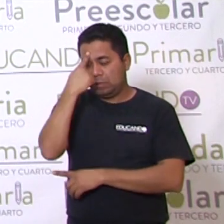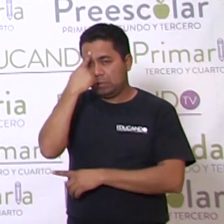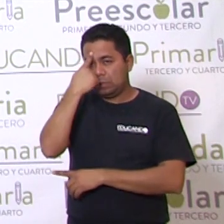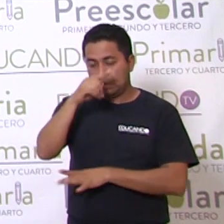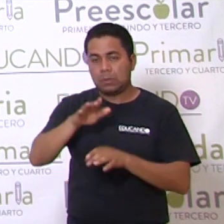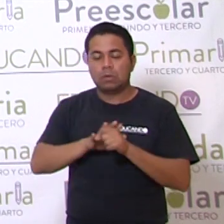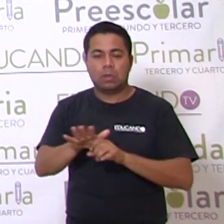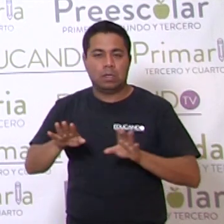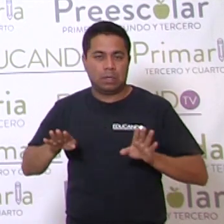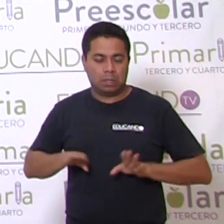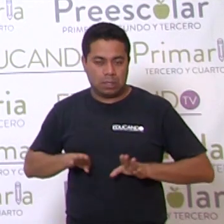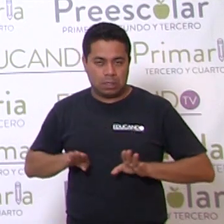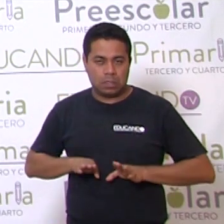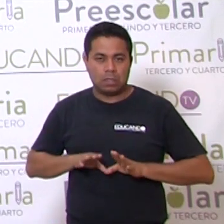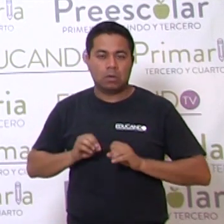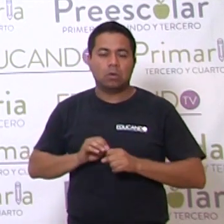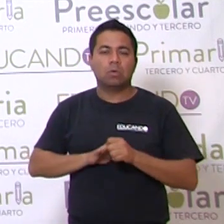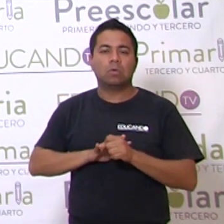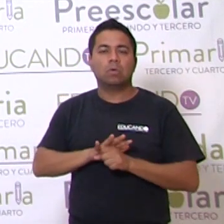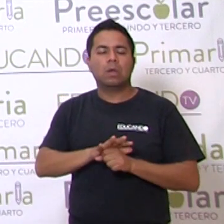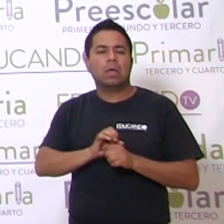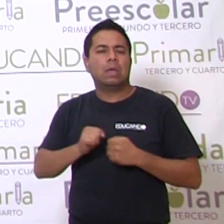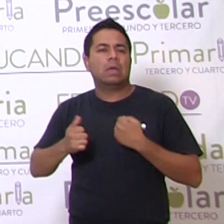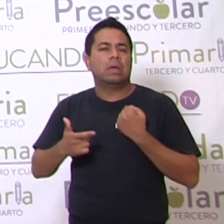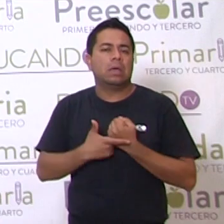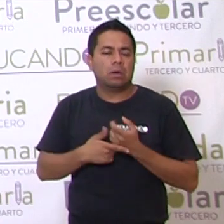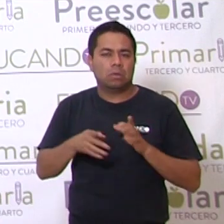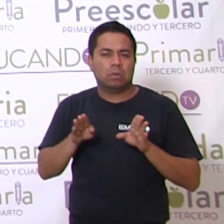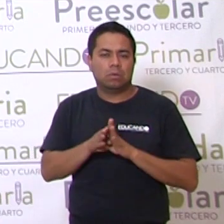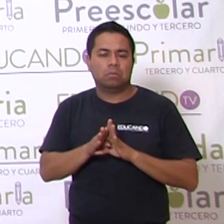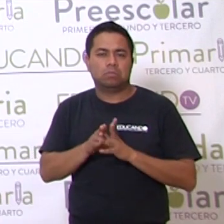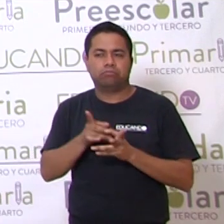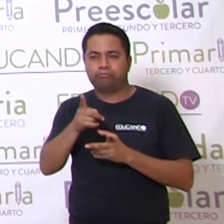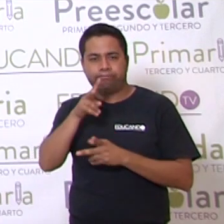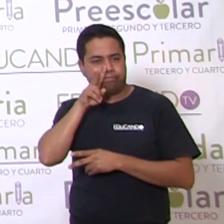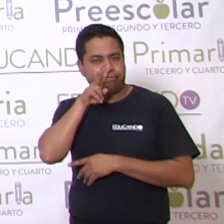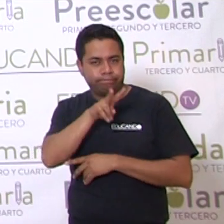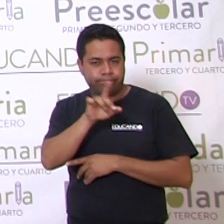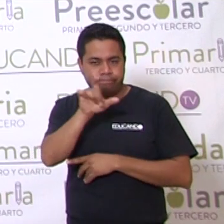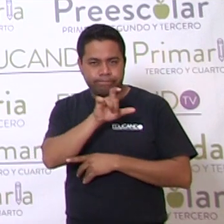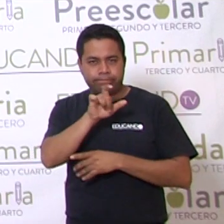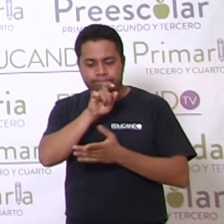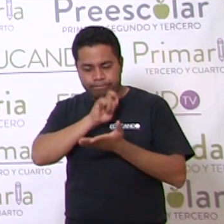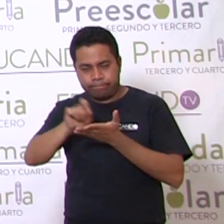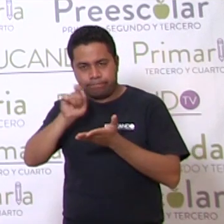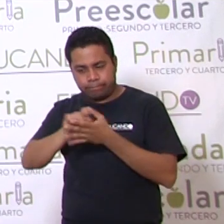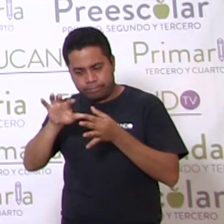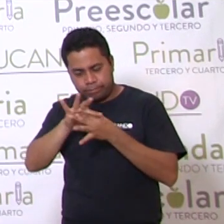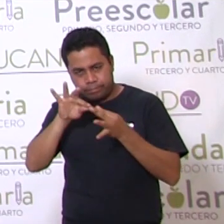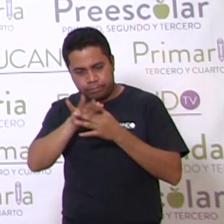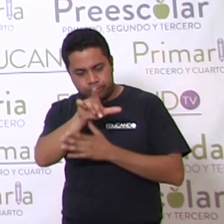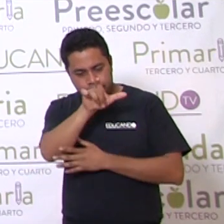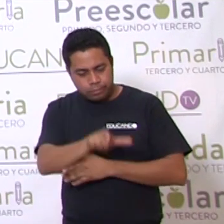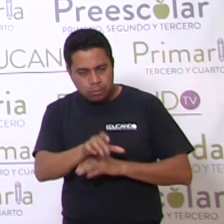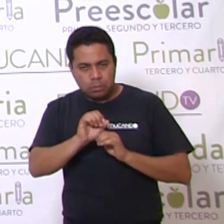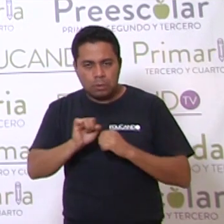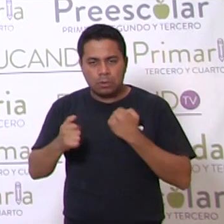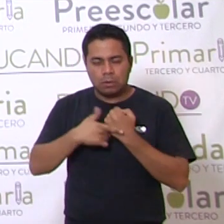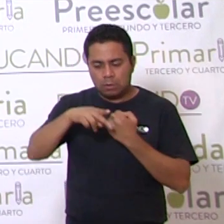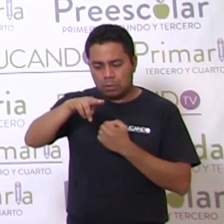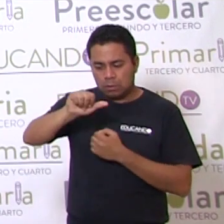las características o puntualizar algo que estemos observando al momento de hacer una descripción o una